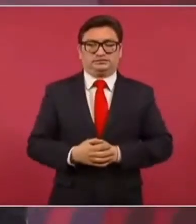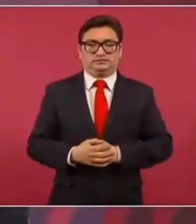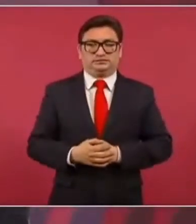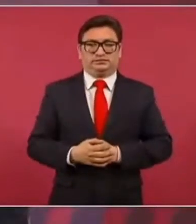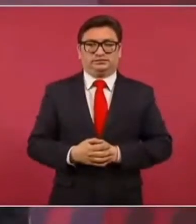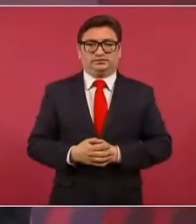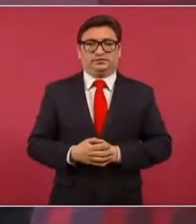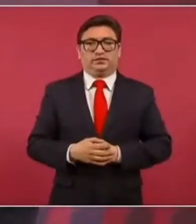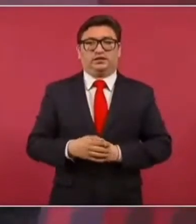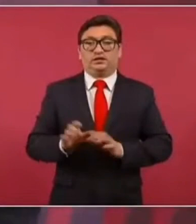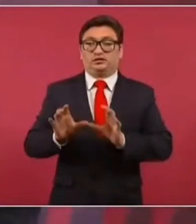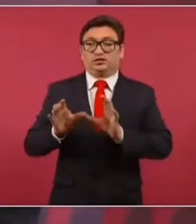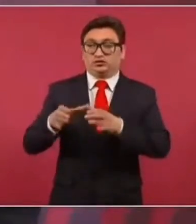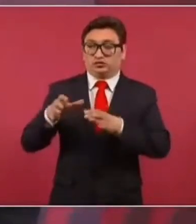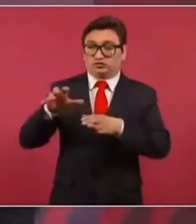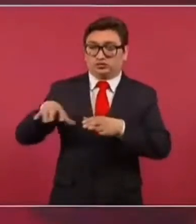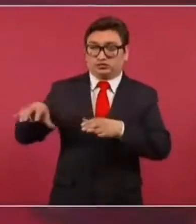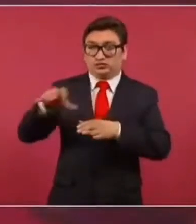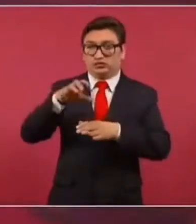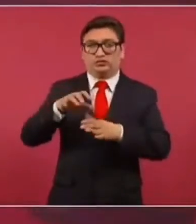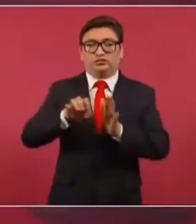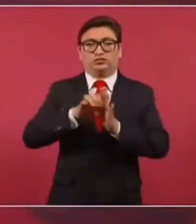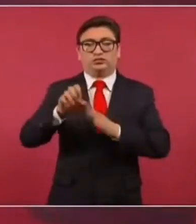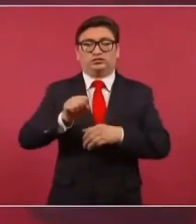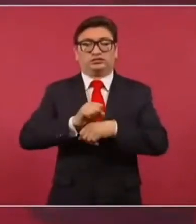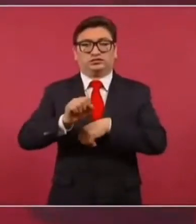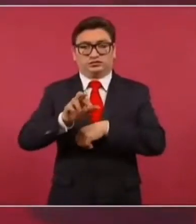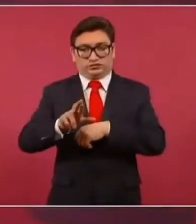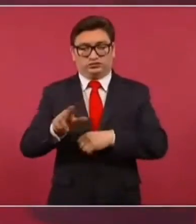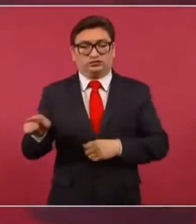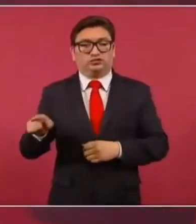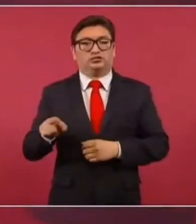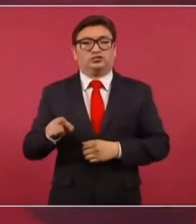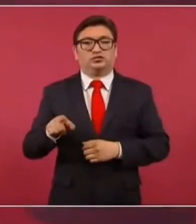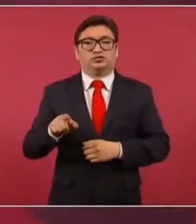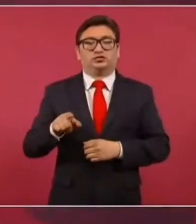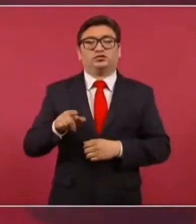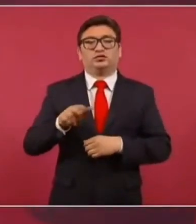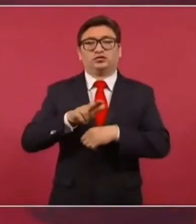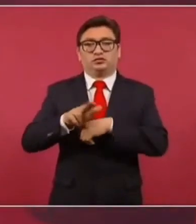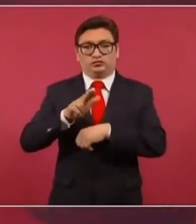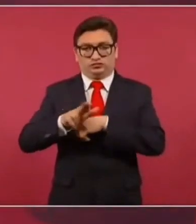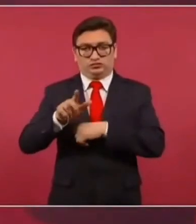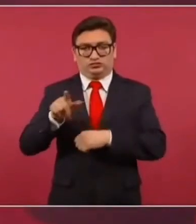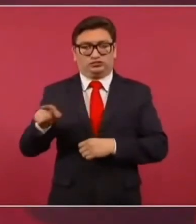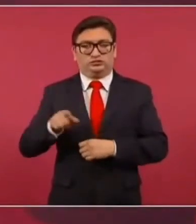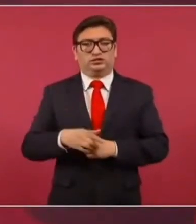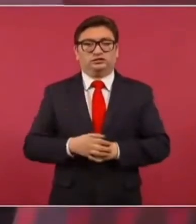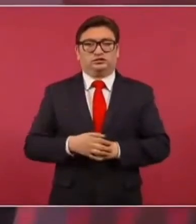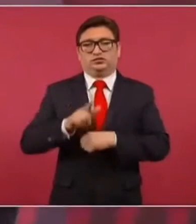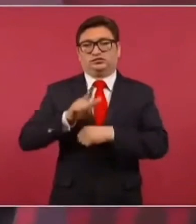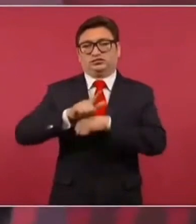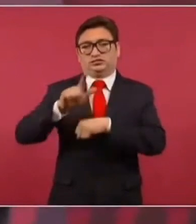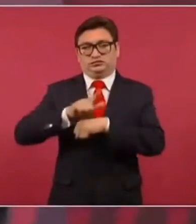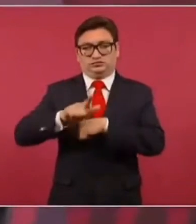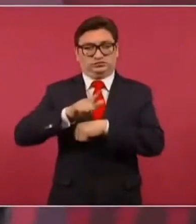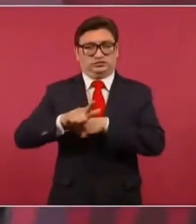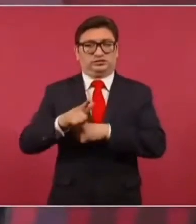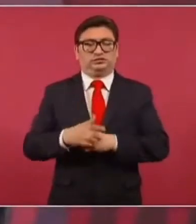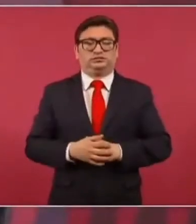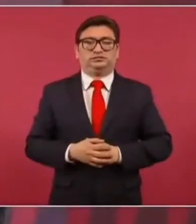en comunidades de El Salvador, de Honduras, de Guatemala.